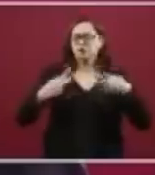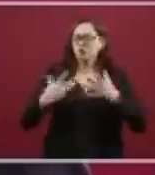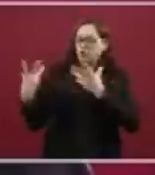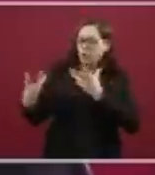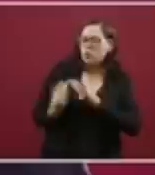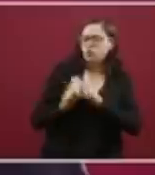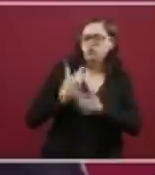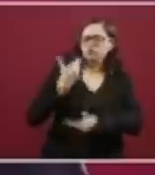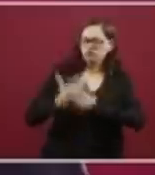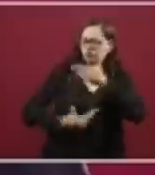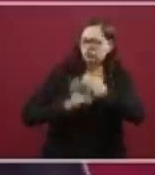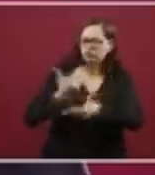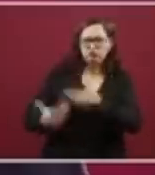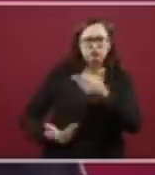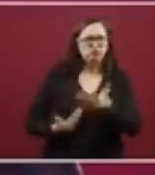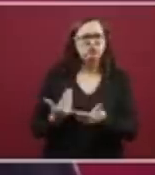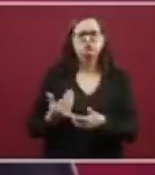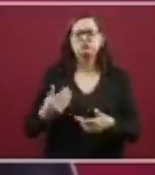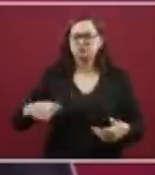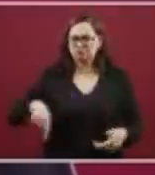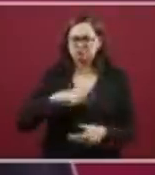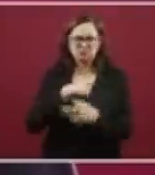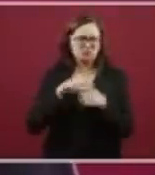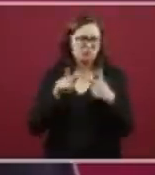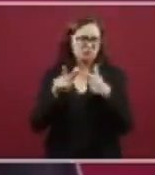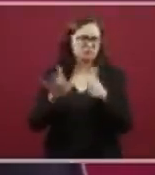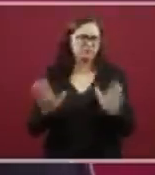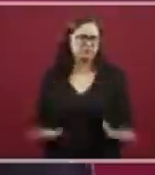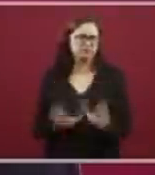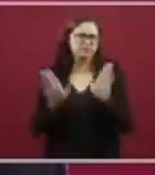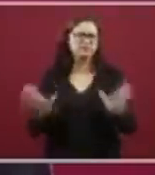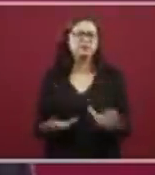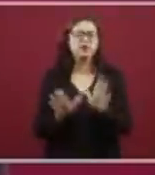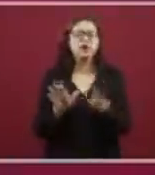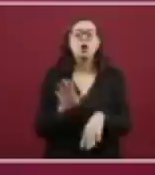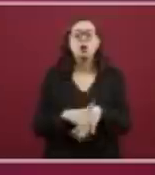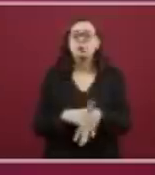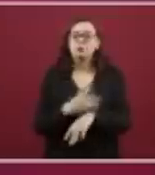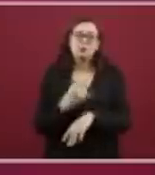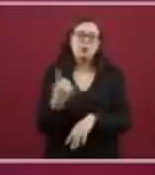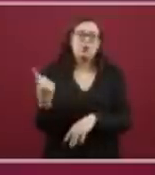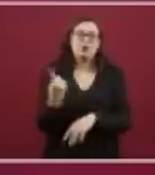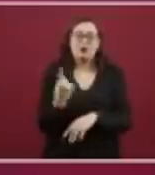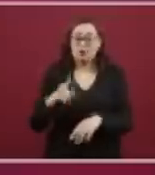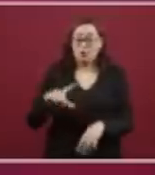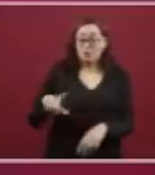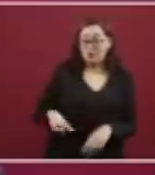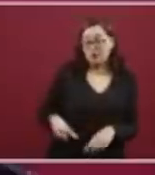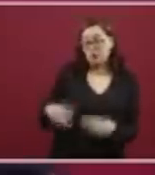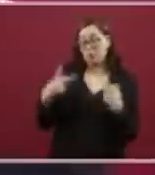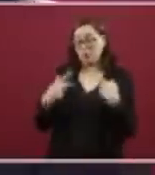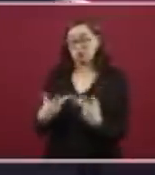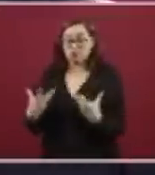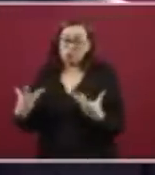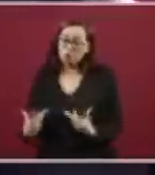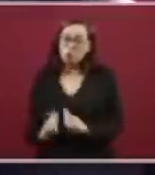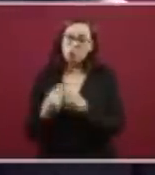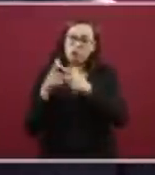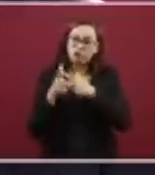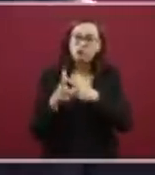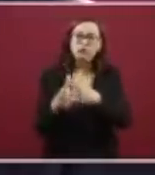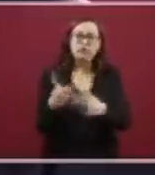lo vamos a seguir promoviendo porque tenemos que ir juntos. Nos tienen que seguir